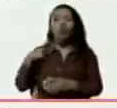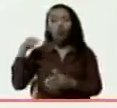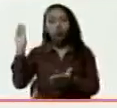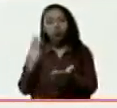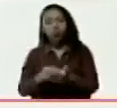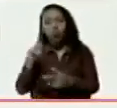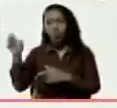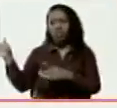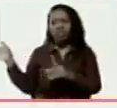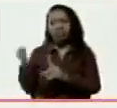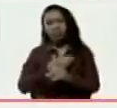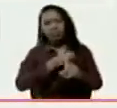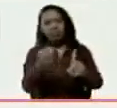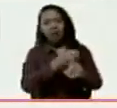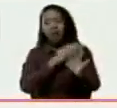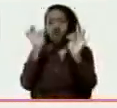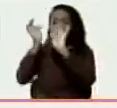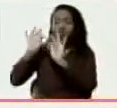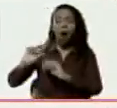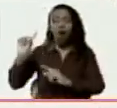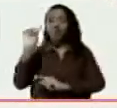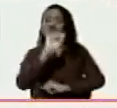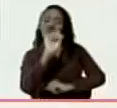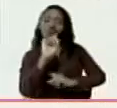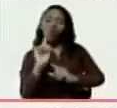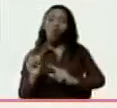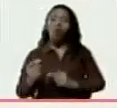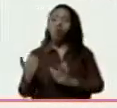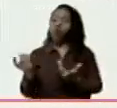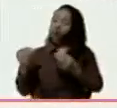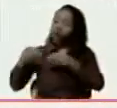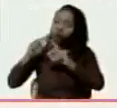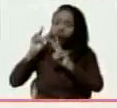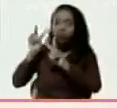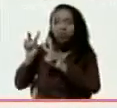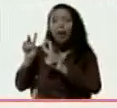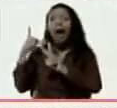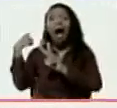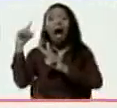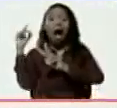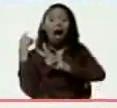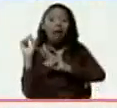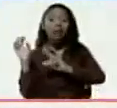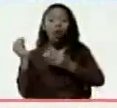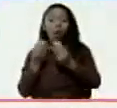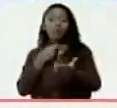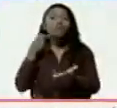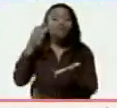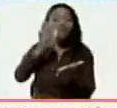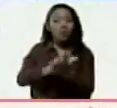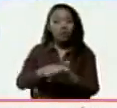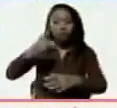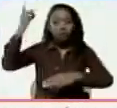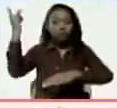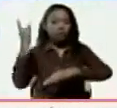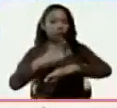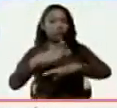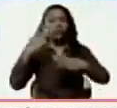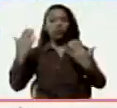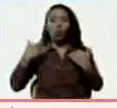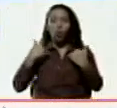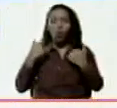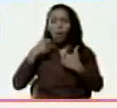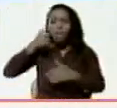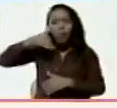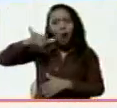una agresión de forma no convencional pero que también tienen el mismo efecto de muerte y de grave sufrimiento contra